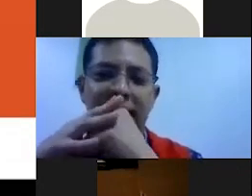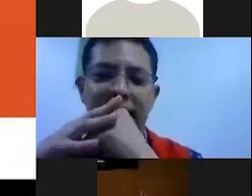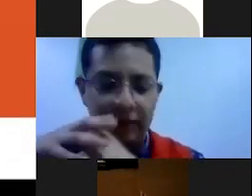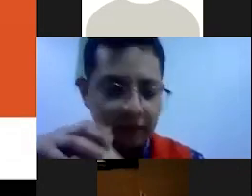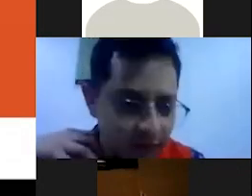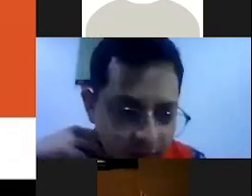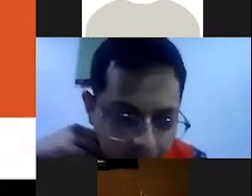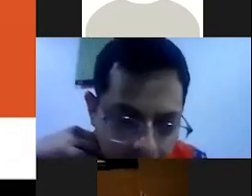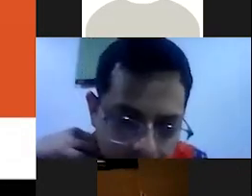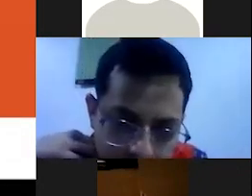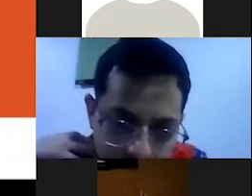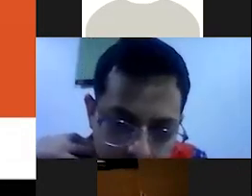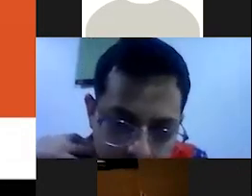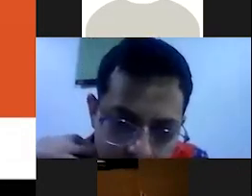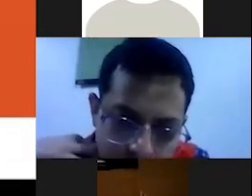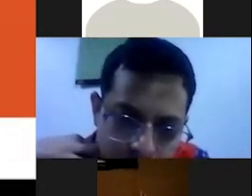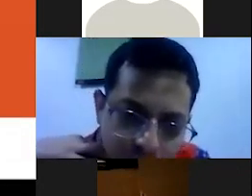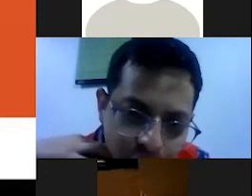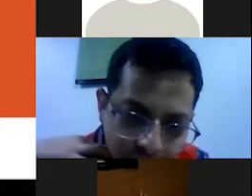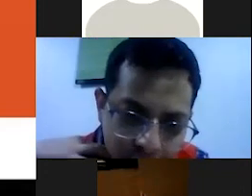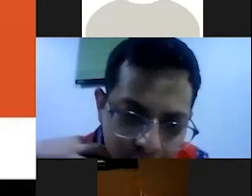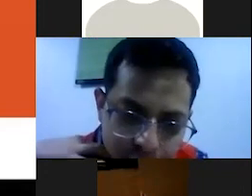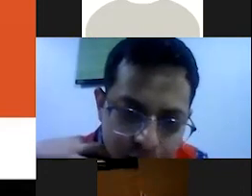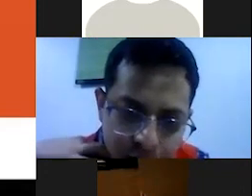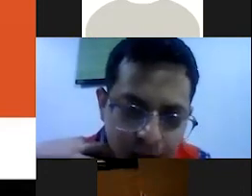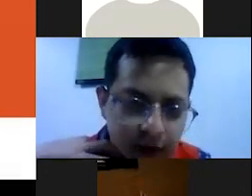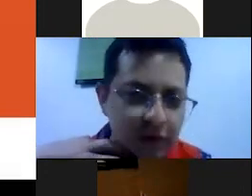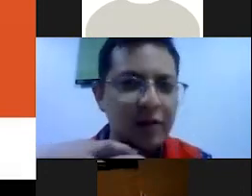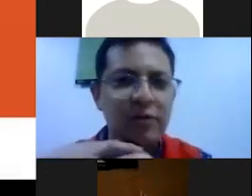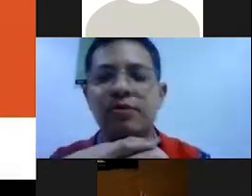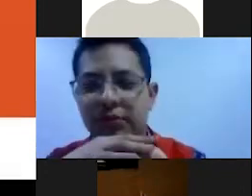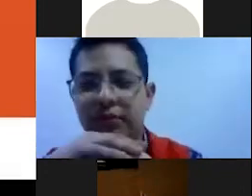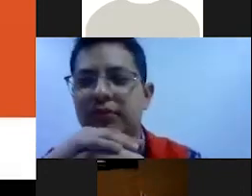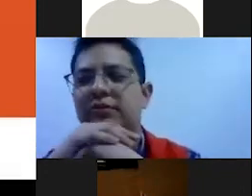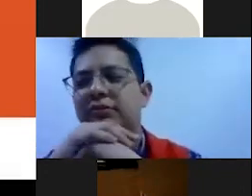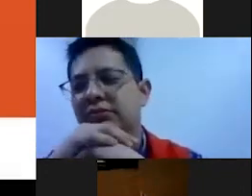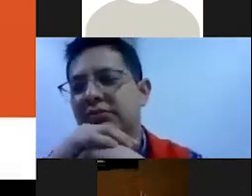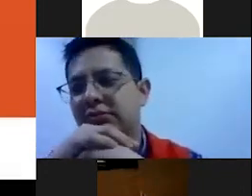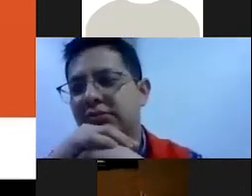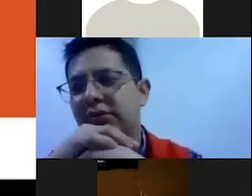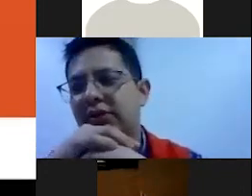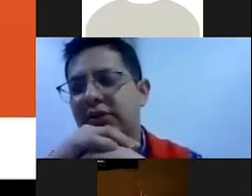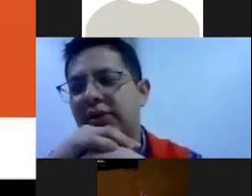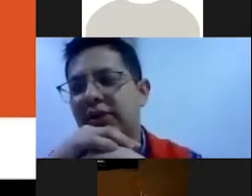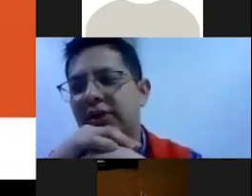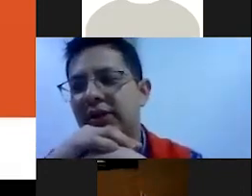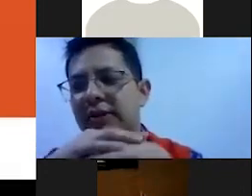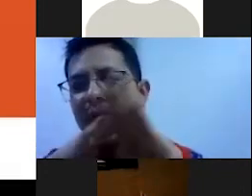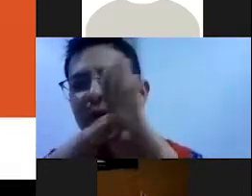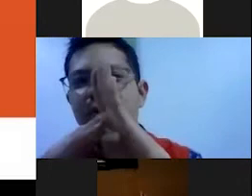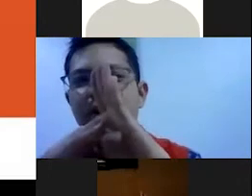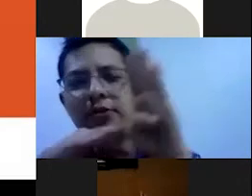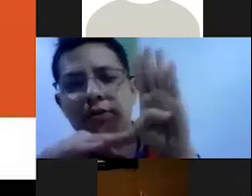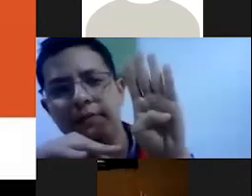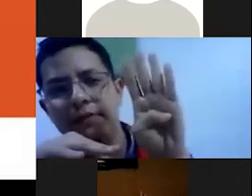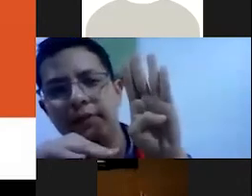los niños sí es con dedos, ¿no? Con dedos. ¿Cuántos dedos? ¿Con 2 y 2? ¿4?